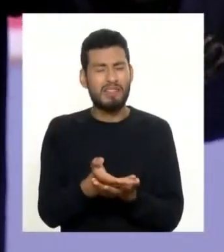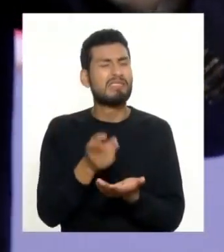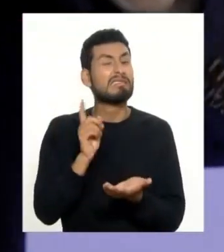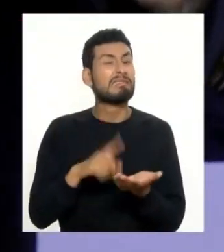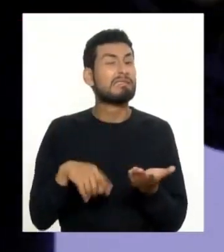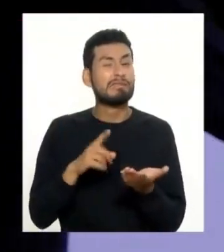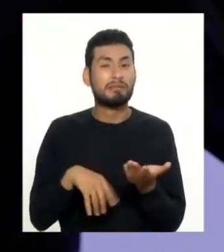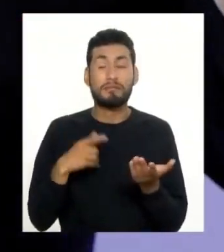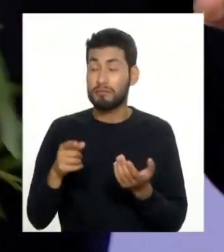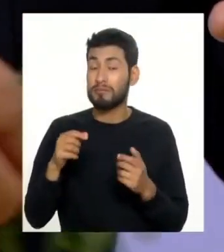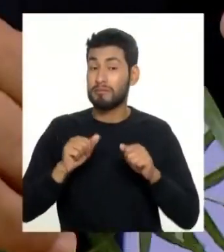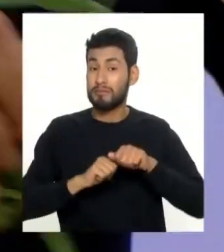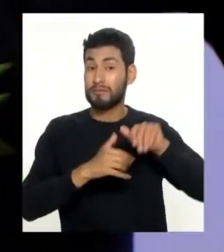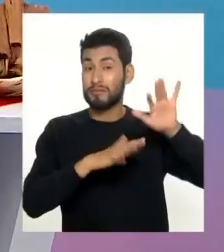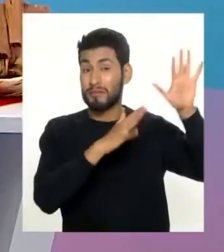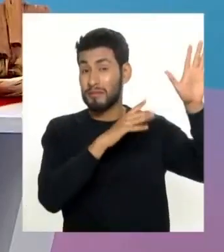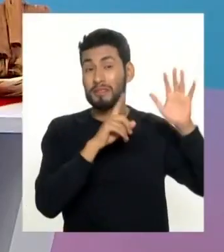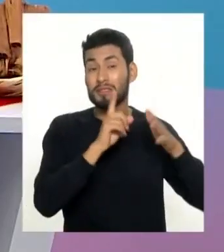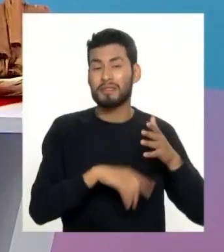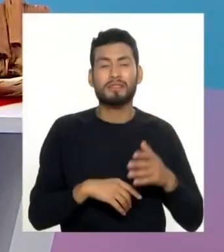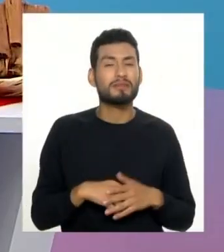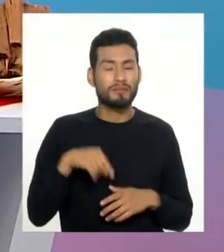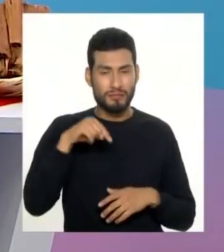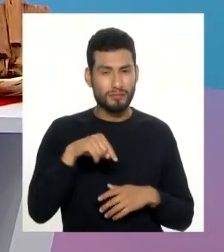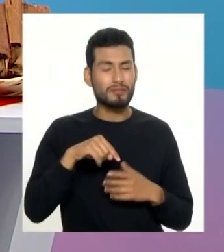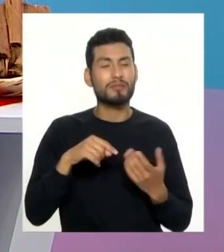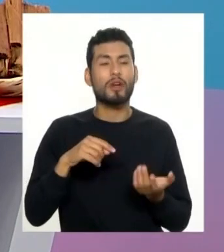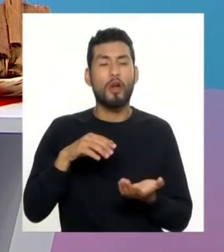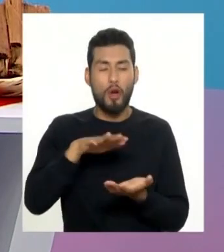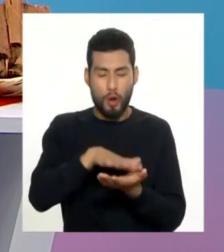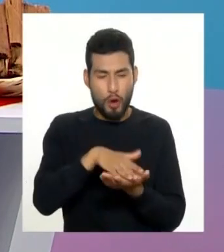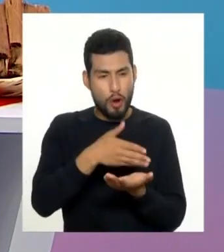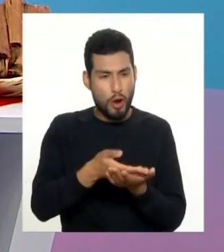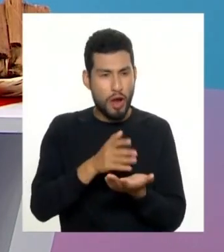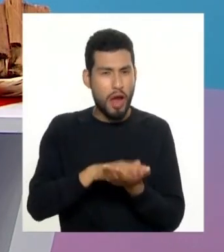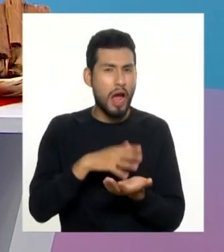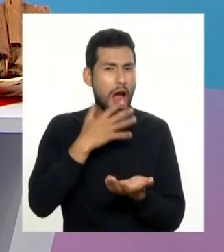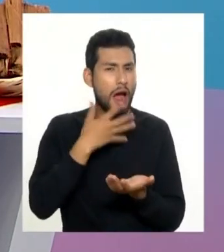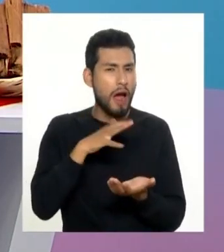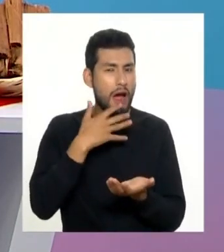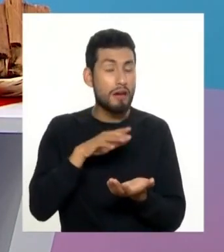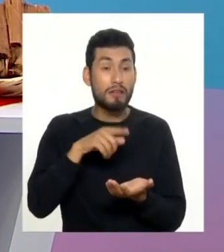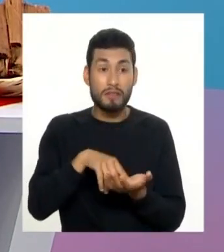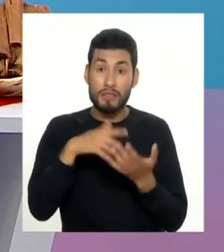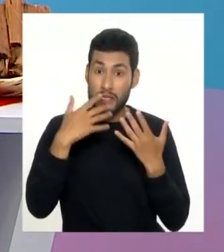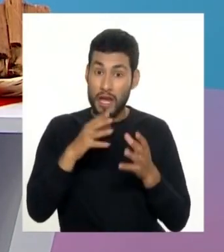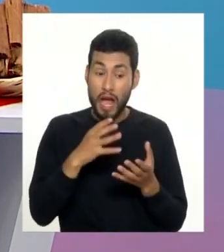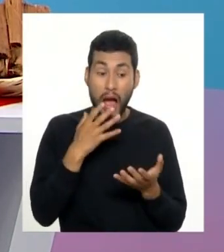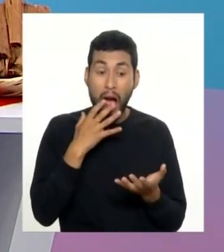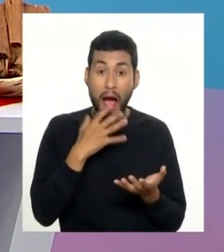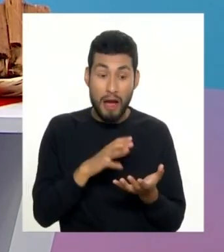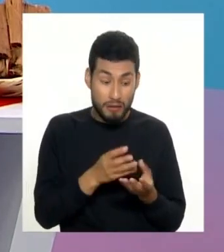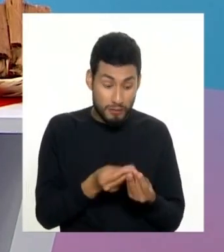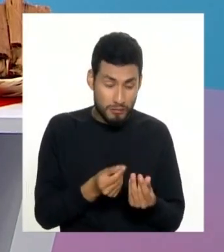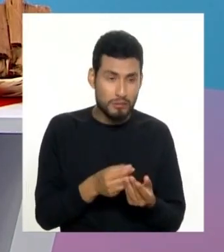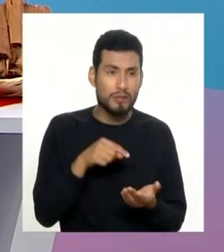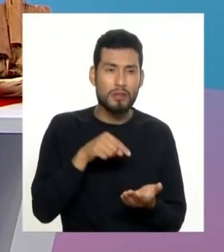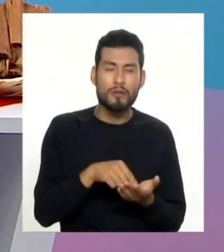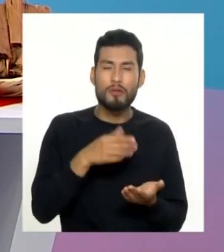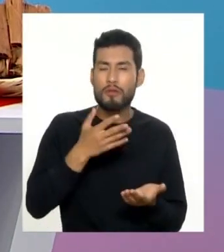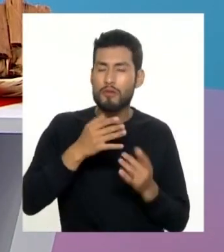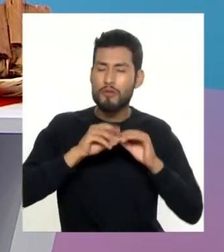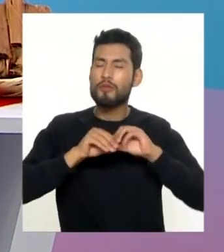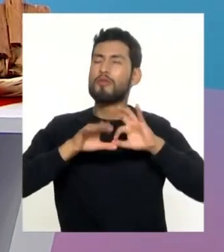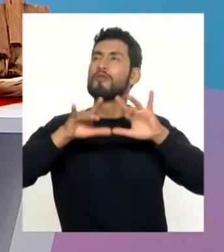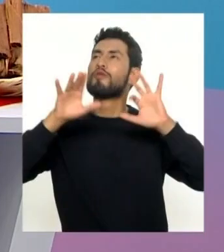hace en las comunidades altoandinas? Pues ahí calientan las hojas, las calientan, y una vez que las hojas están calientes, los aromas se